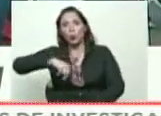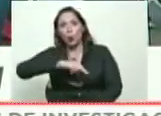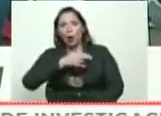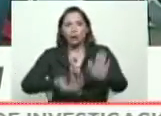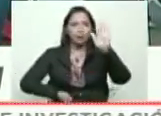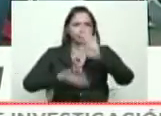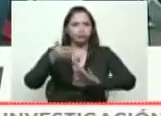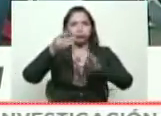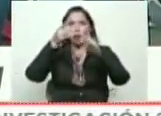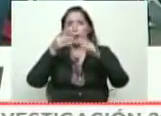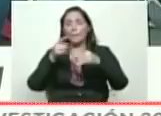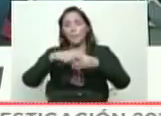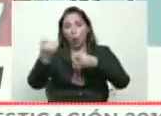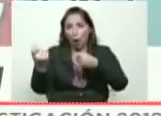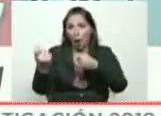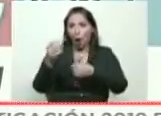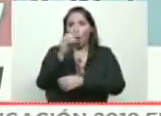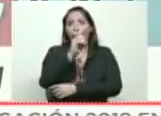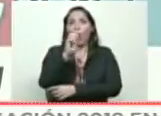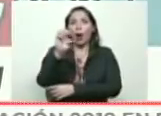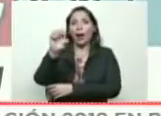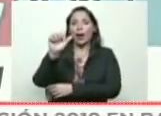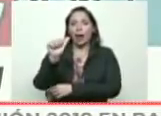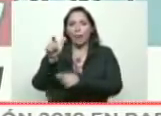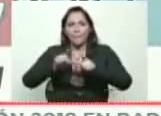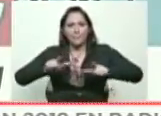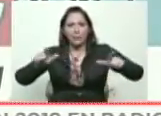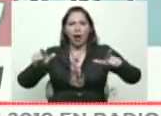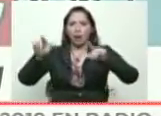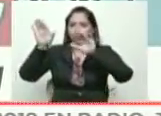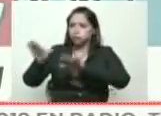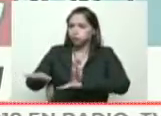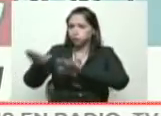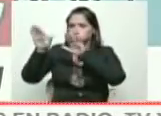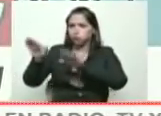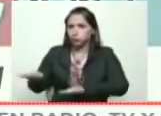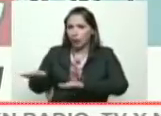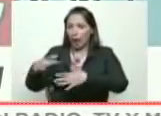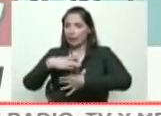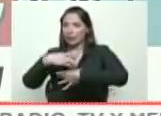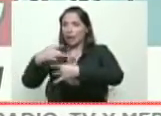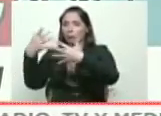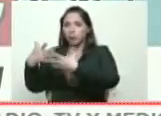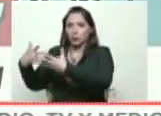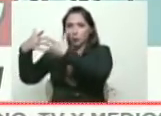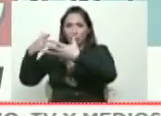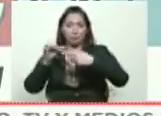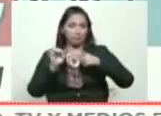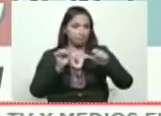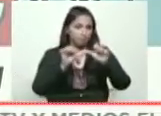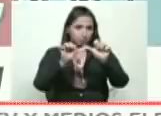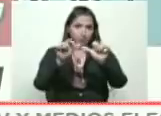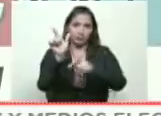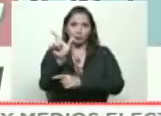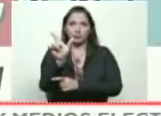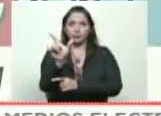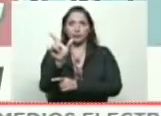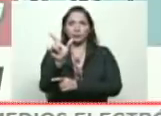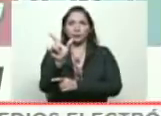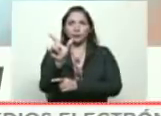salida definitiva de ese espacio de dominación y subordinación a los intereses norteamericanos. Y seguirá el Partido Socialista Unido de